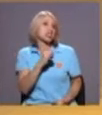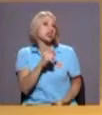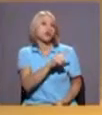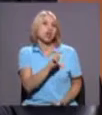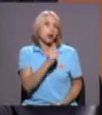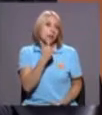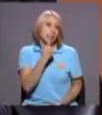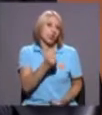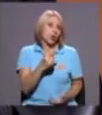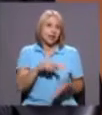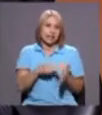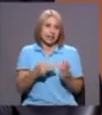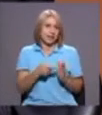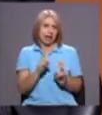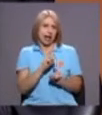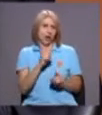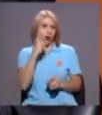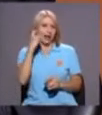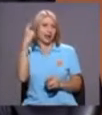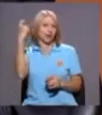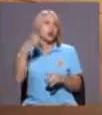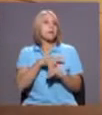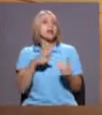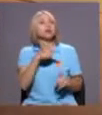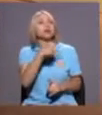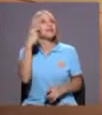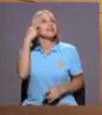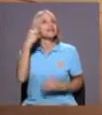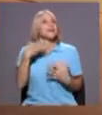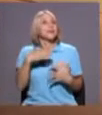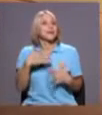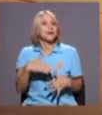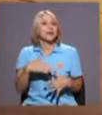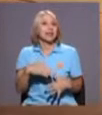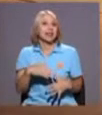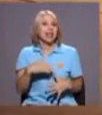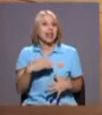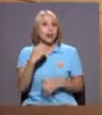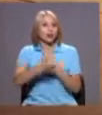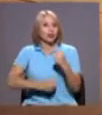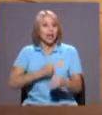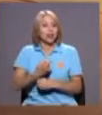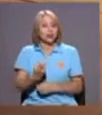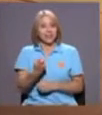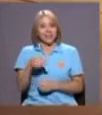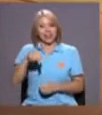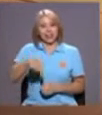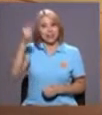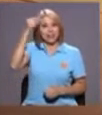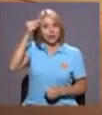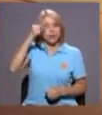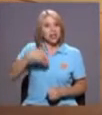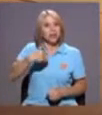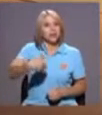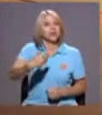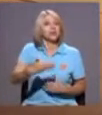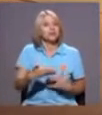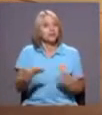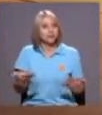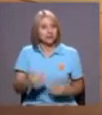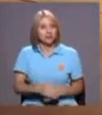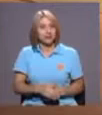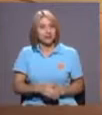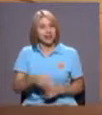es que fueran a salir en los años restantes de esta administración, la